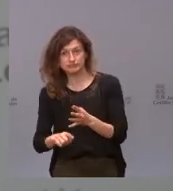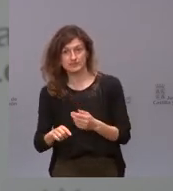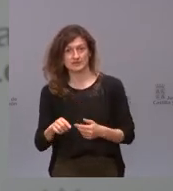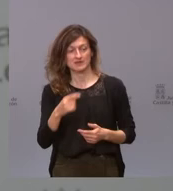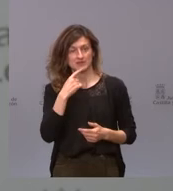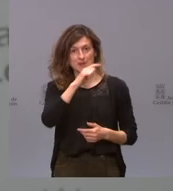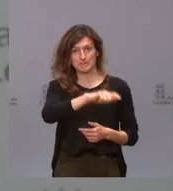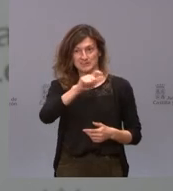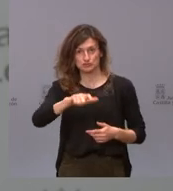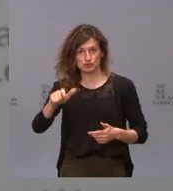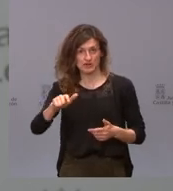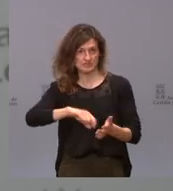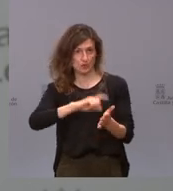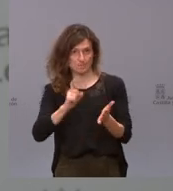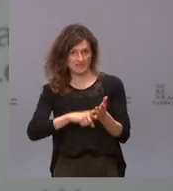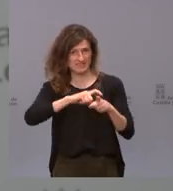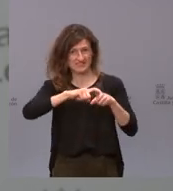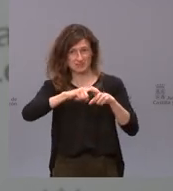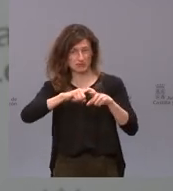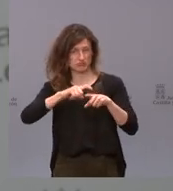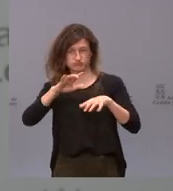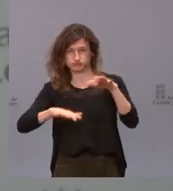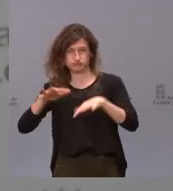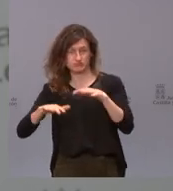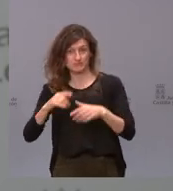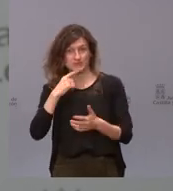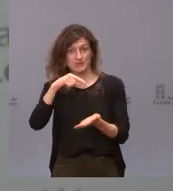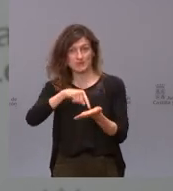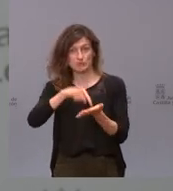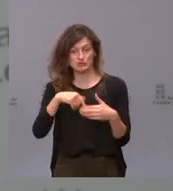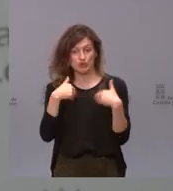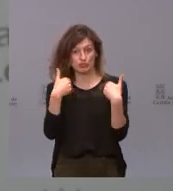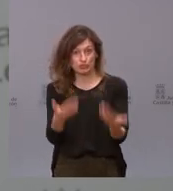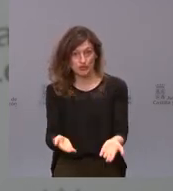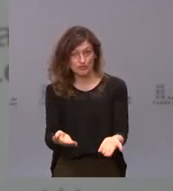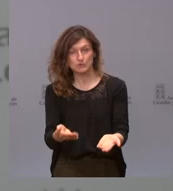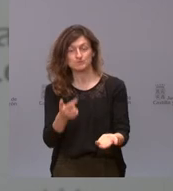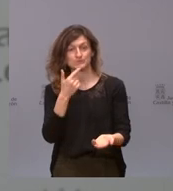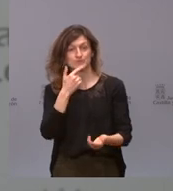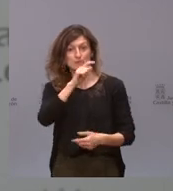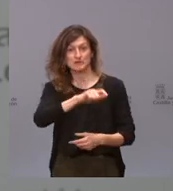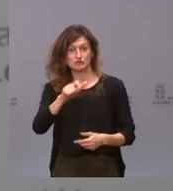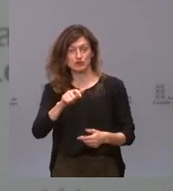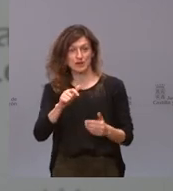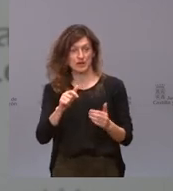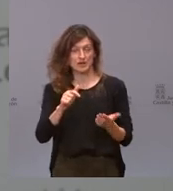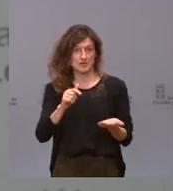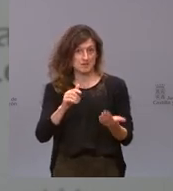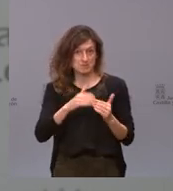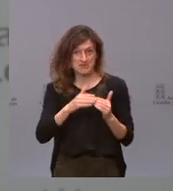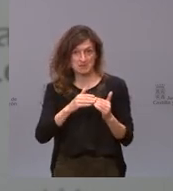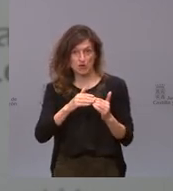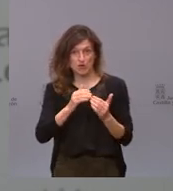figura gente de todo tipo particularmente creo que en el impuesto de donaciones incluso no había ningún ningún mínimo exento hasta